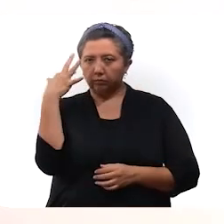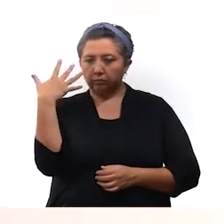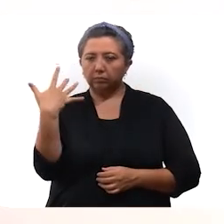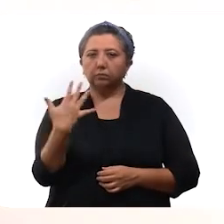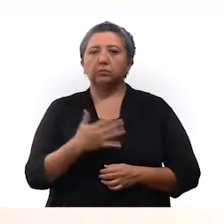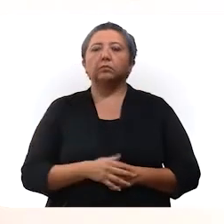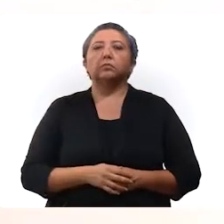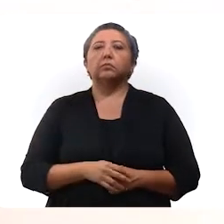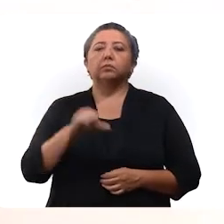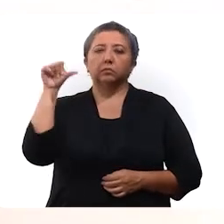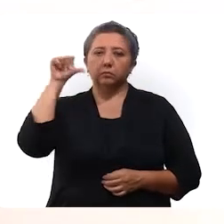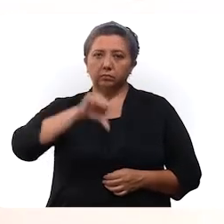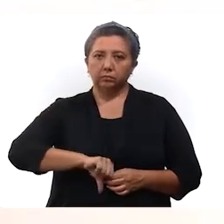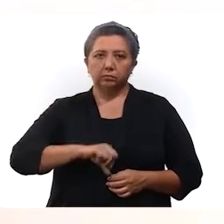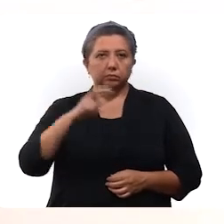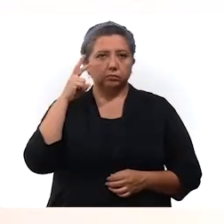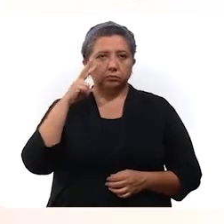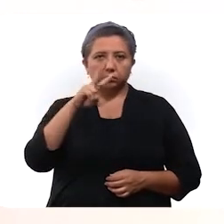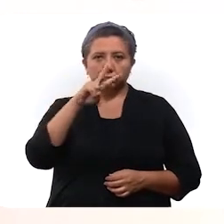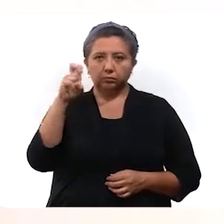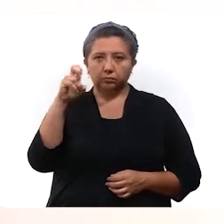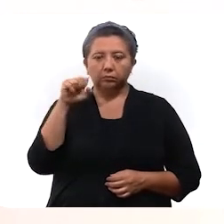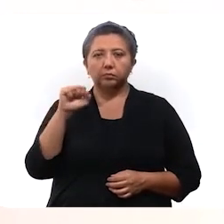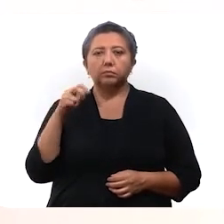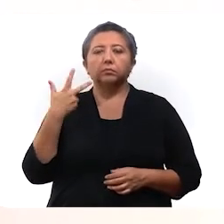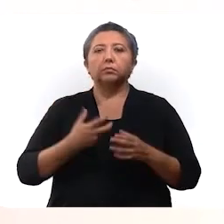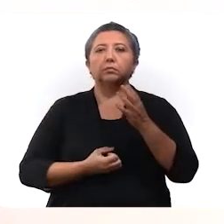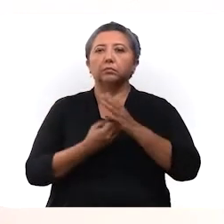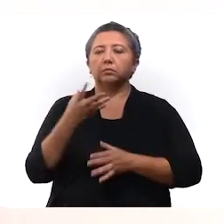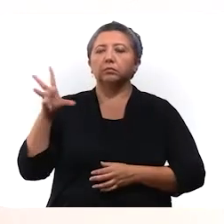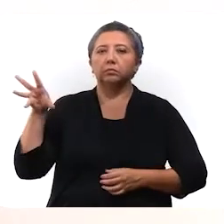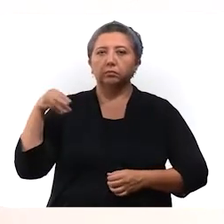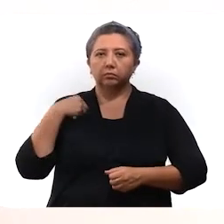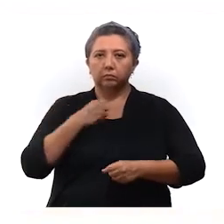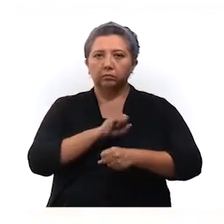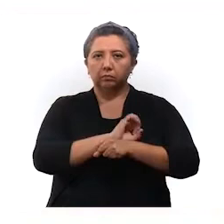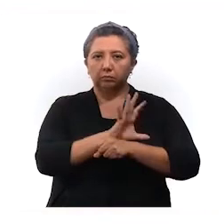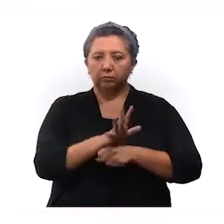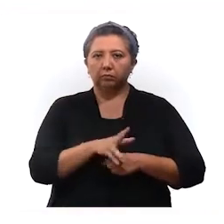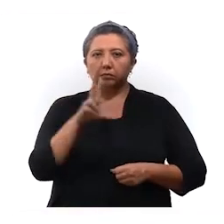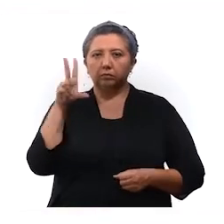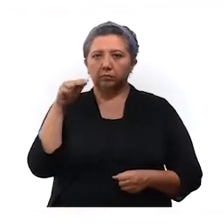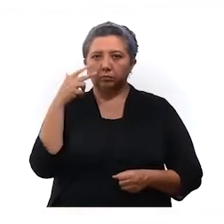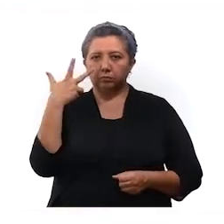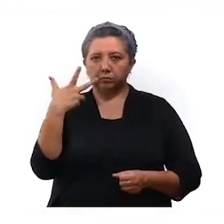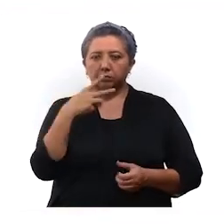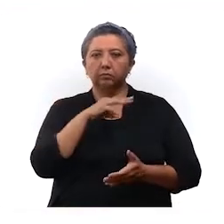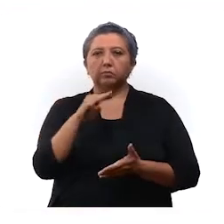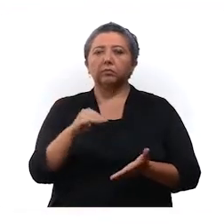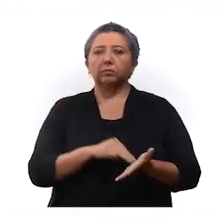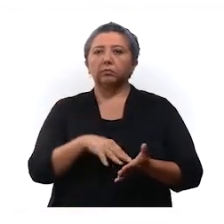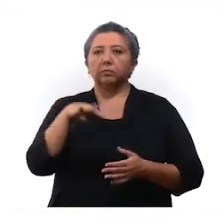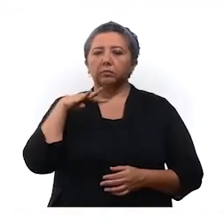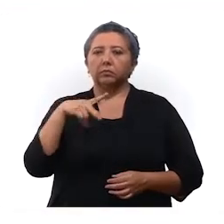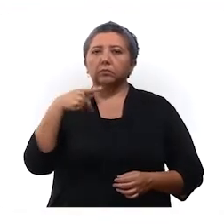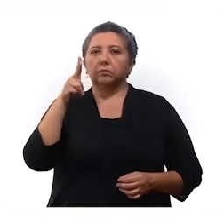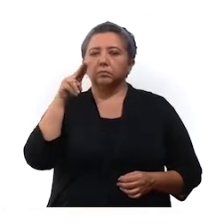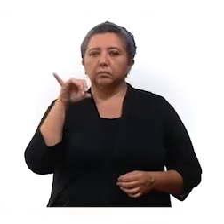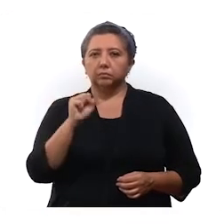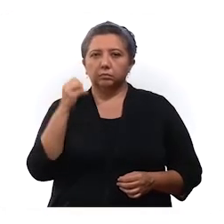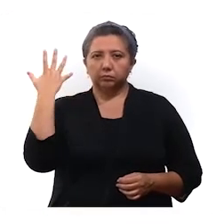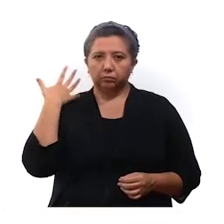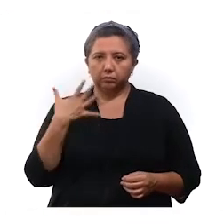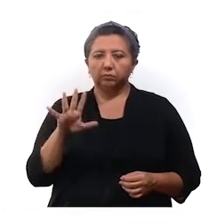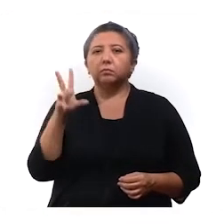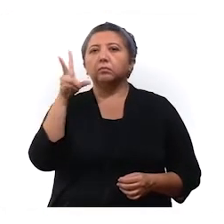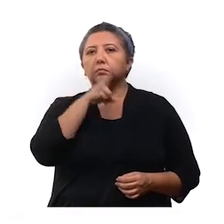49.255. Hoy se detectaron 213 nuevos contagios de coronavirus, 88 en Mérida, 19 en Canacín, 10